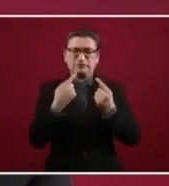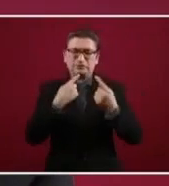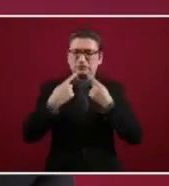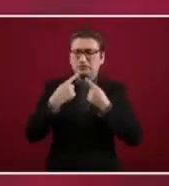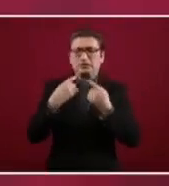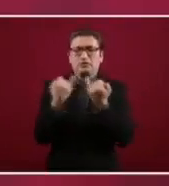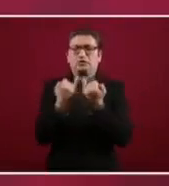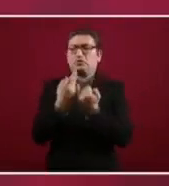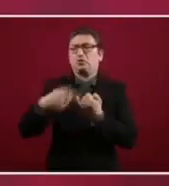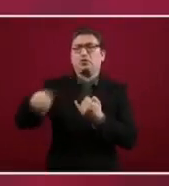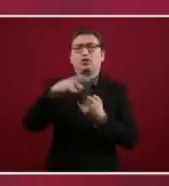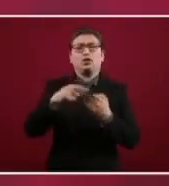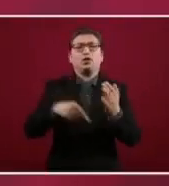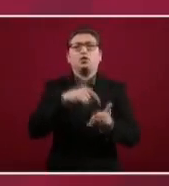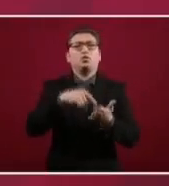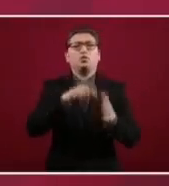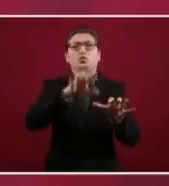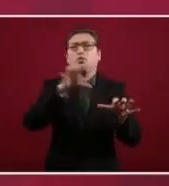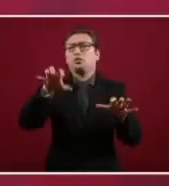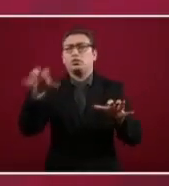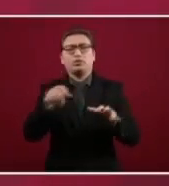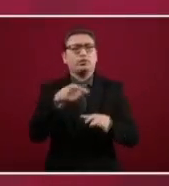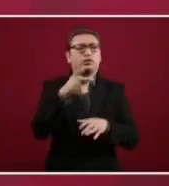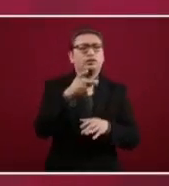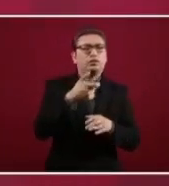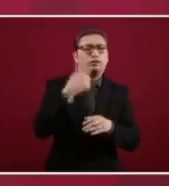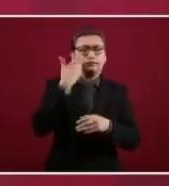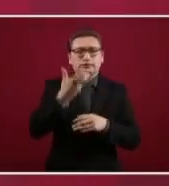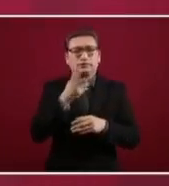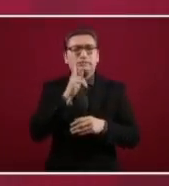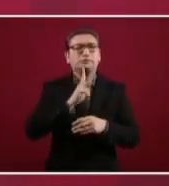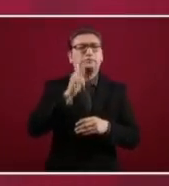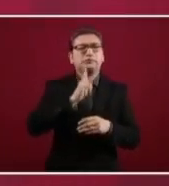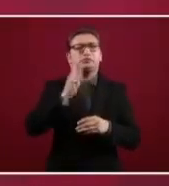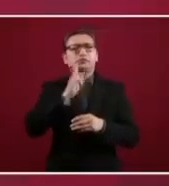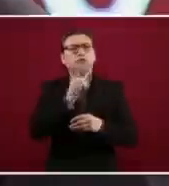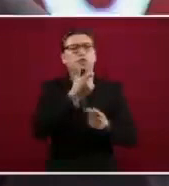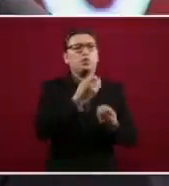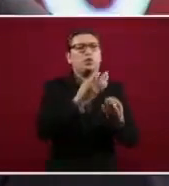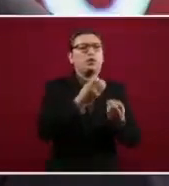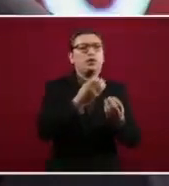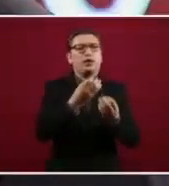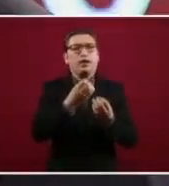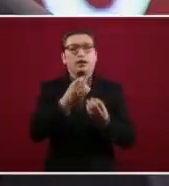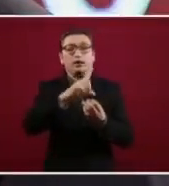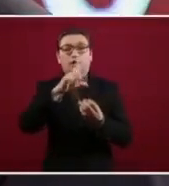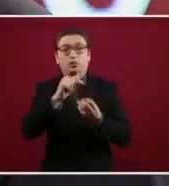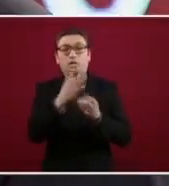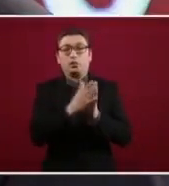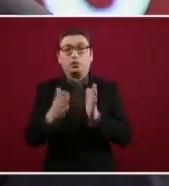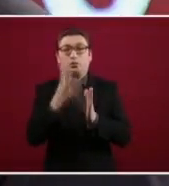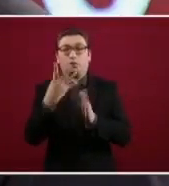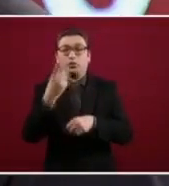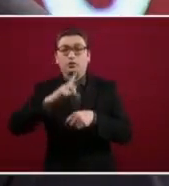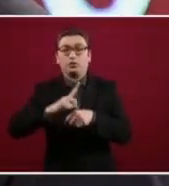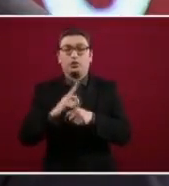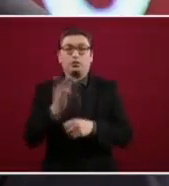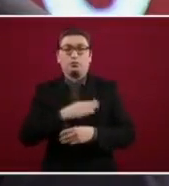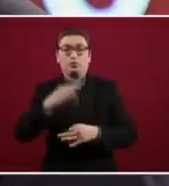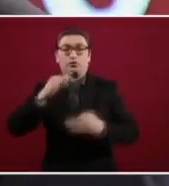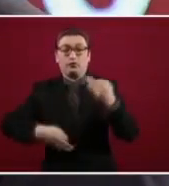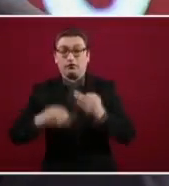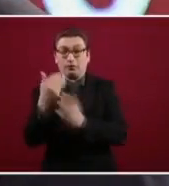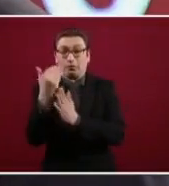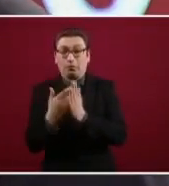precios de los productos que pretenden adquirir durante los 4 días del programa la semana más barata